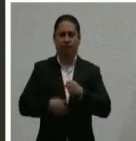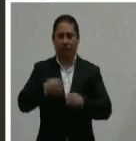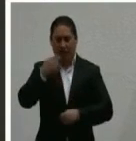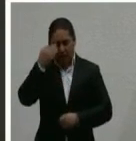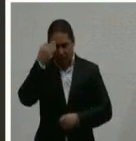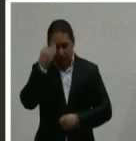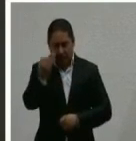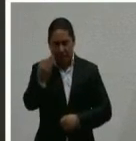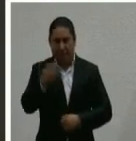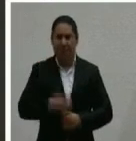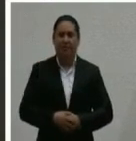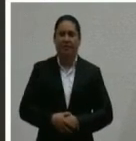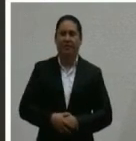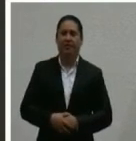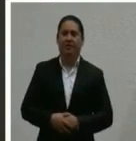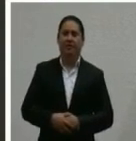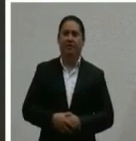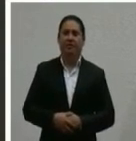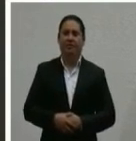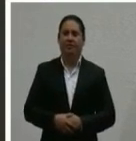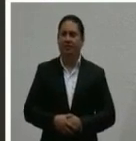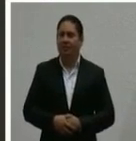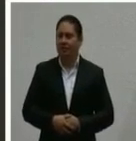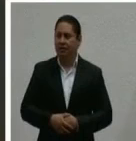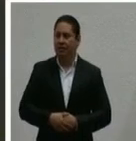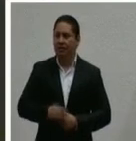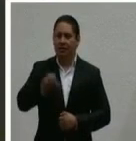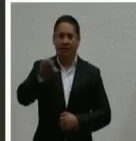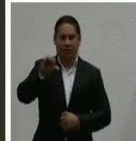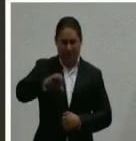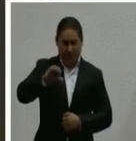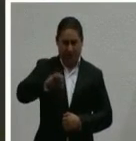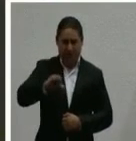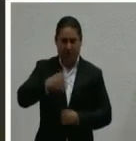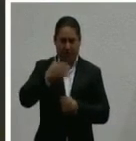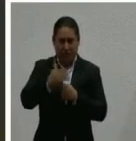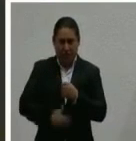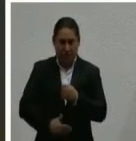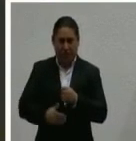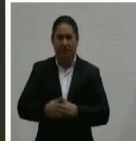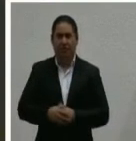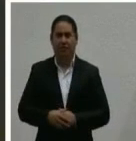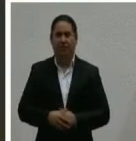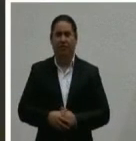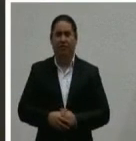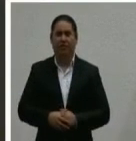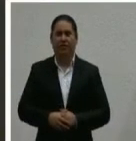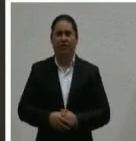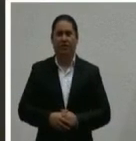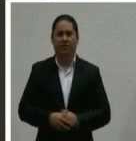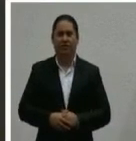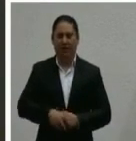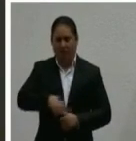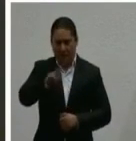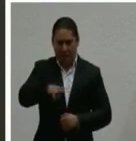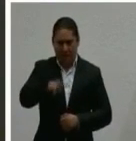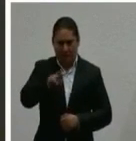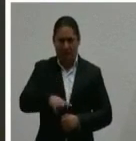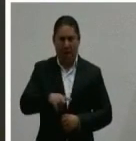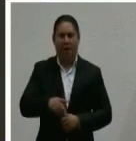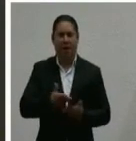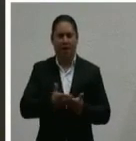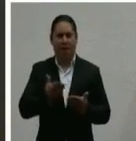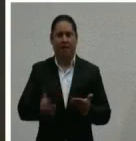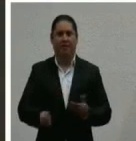todo gusto, mi diputado. Hoy, concluyendo, es una realidad que estamos